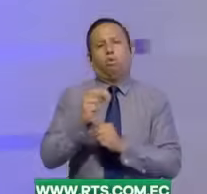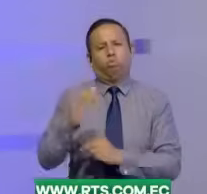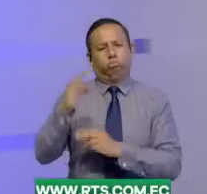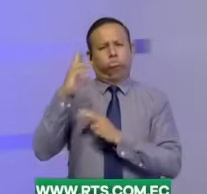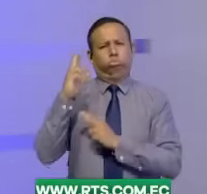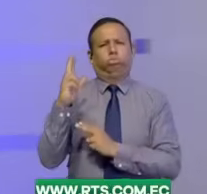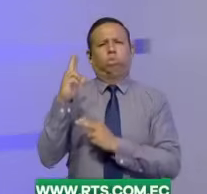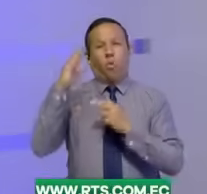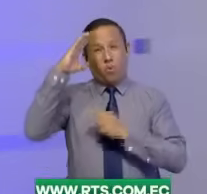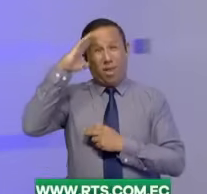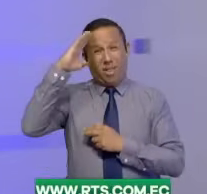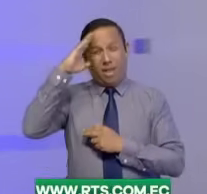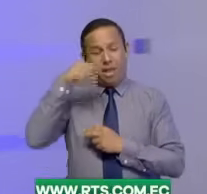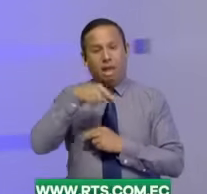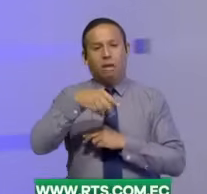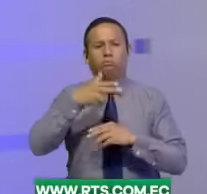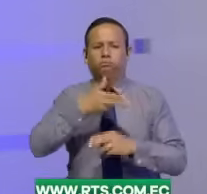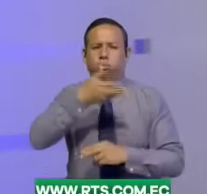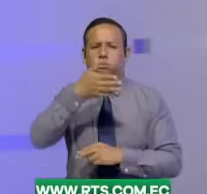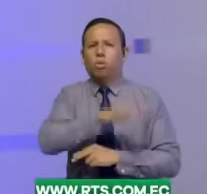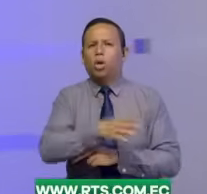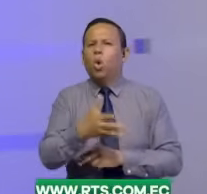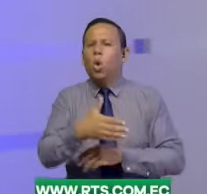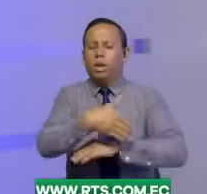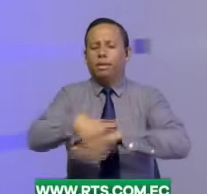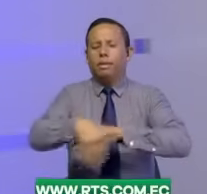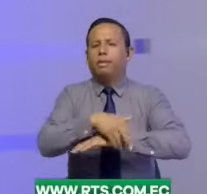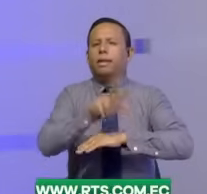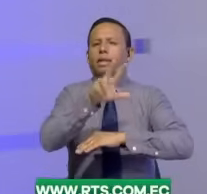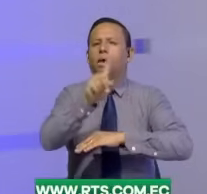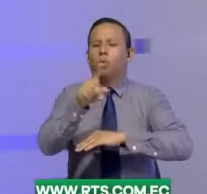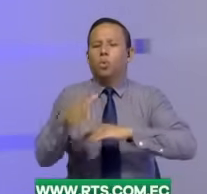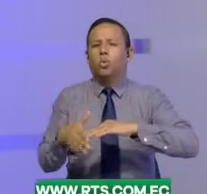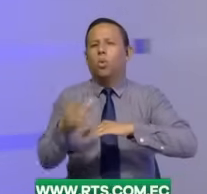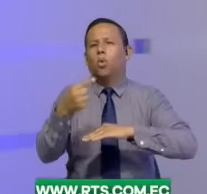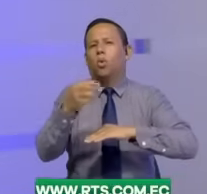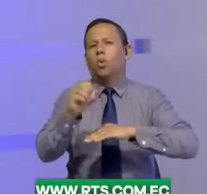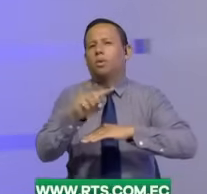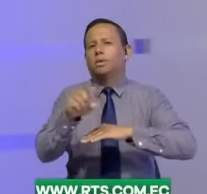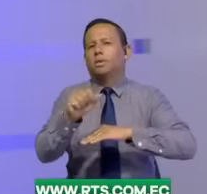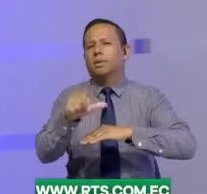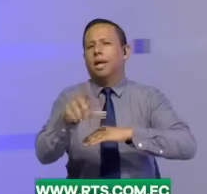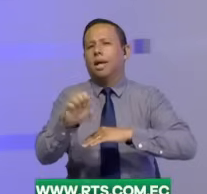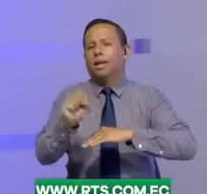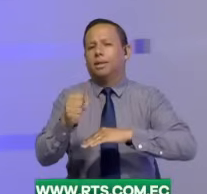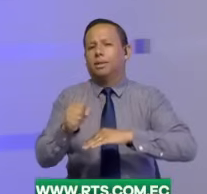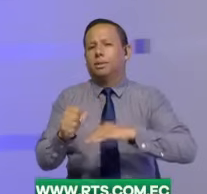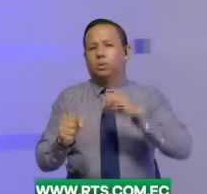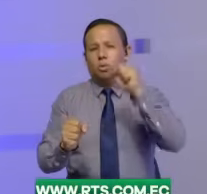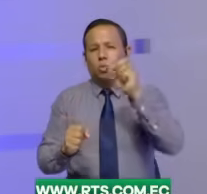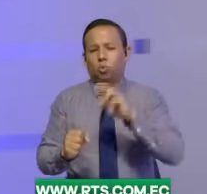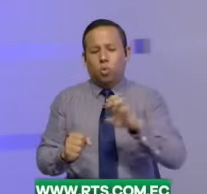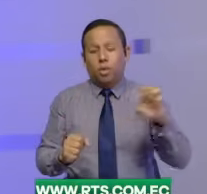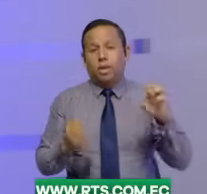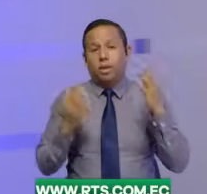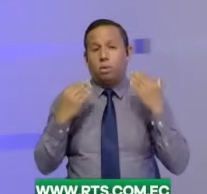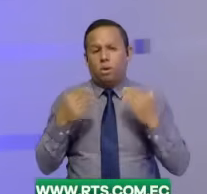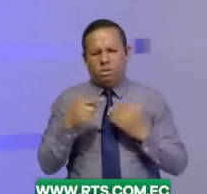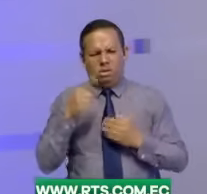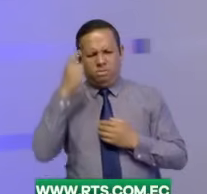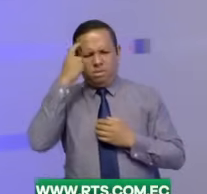en las calles 31 y Augusto González en el suroeste de Guayaquil. Se cree que todo sería producto de una